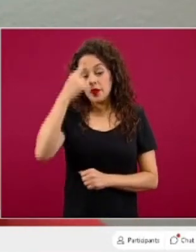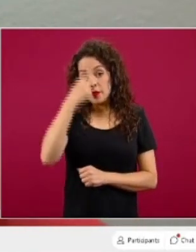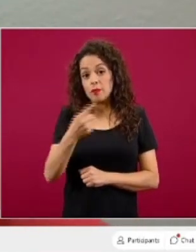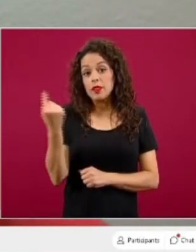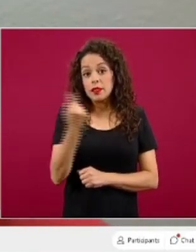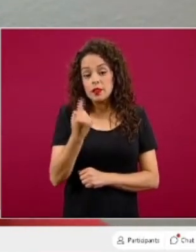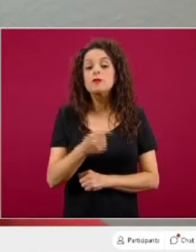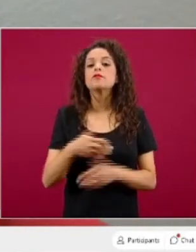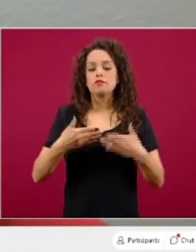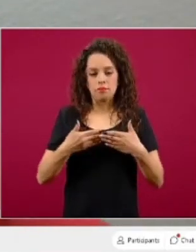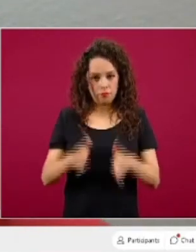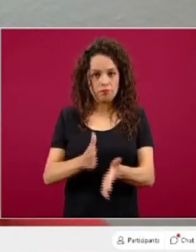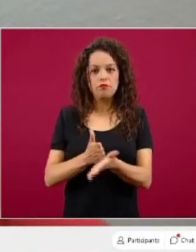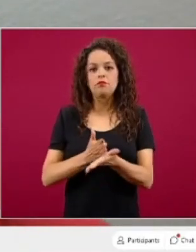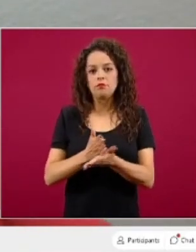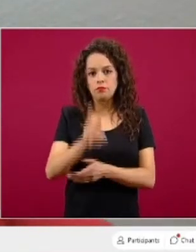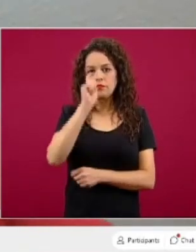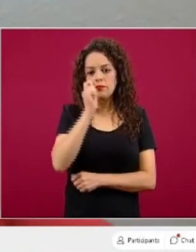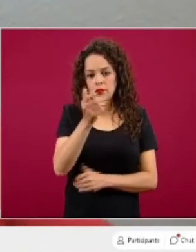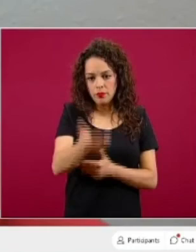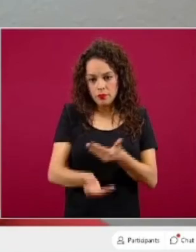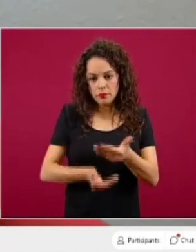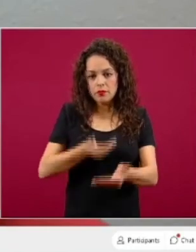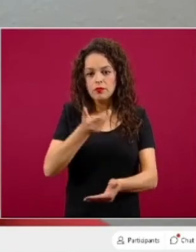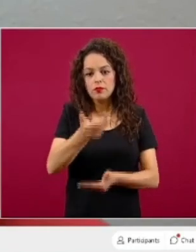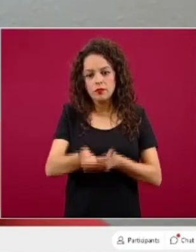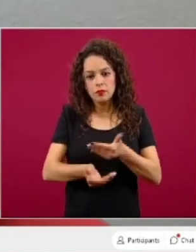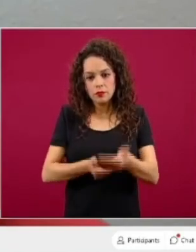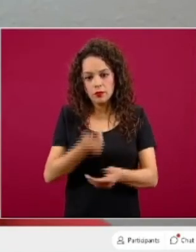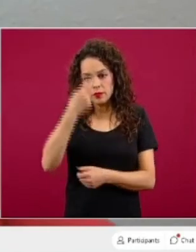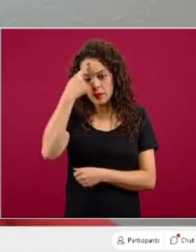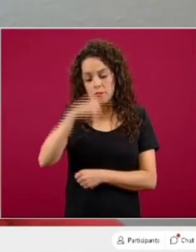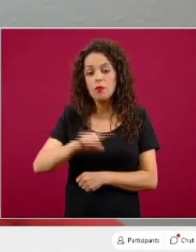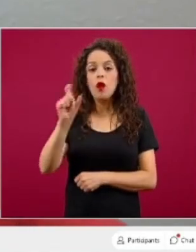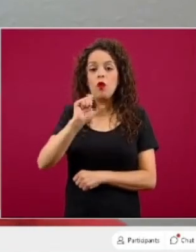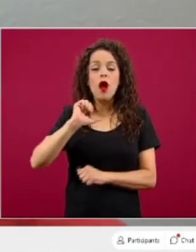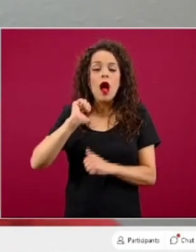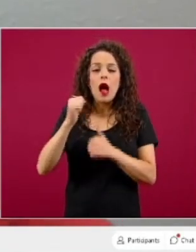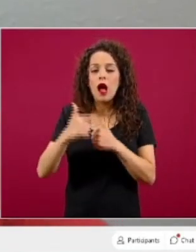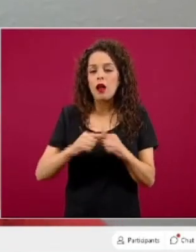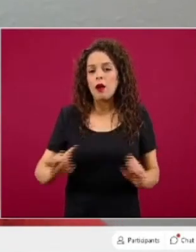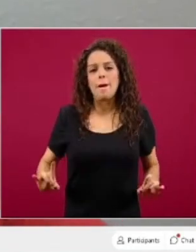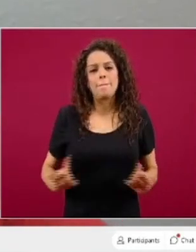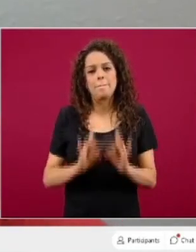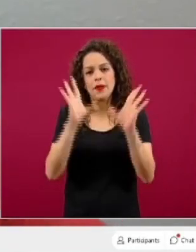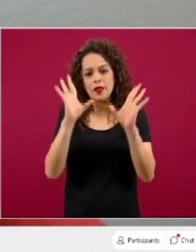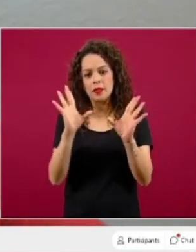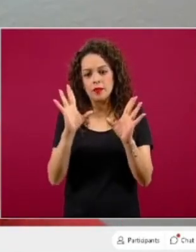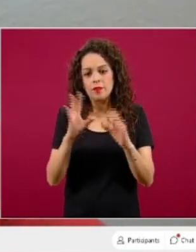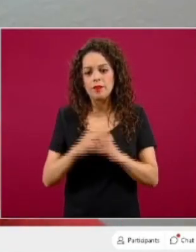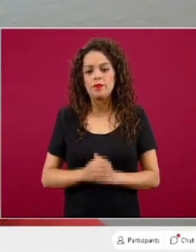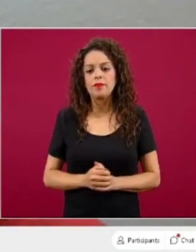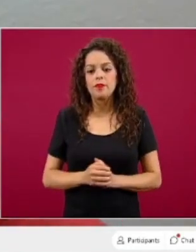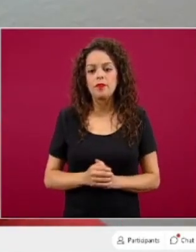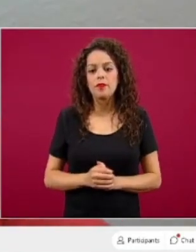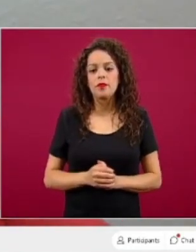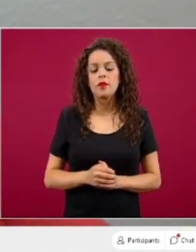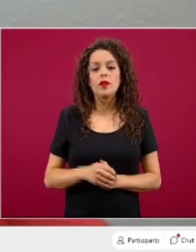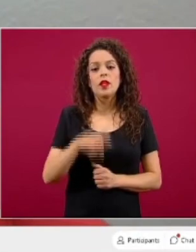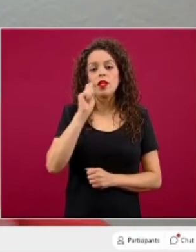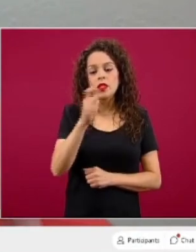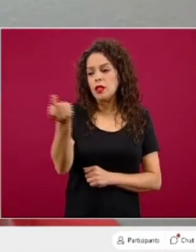el acceso a servicios de anticoncepción, de emergencia, de anticoncepción y de aborto